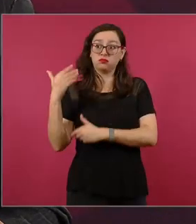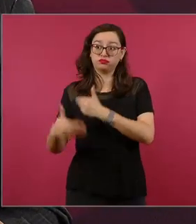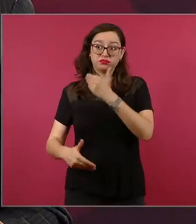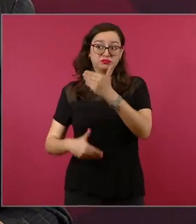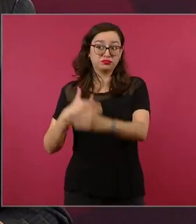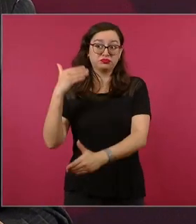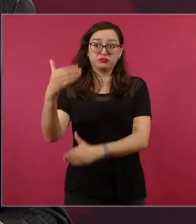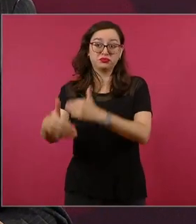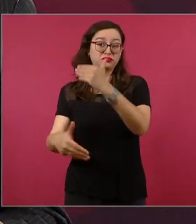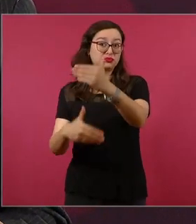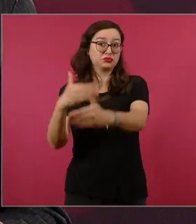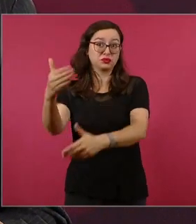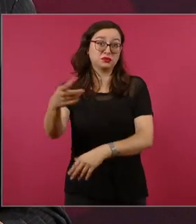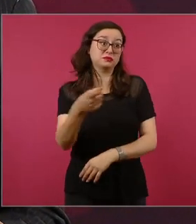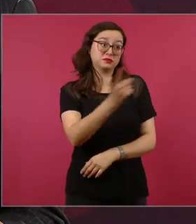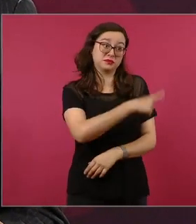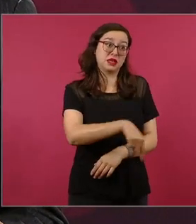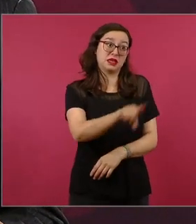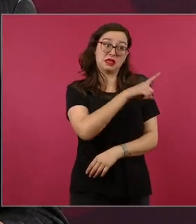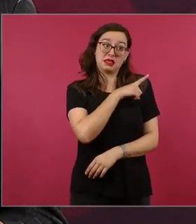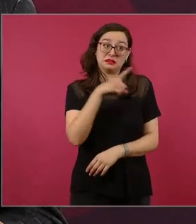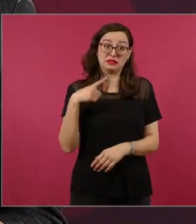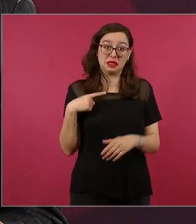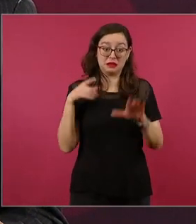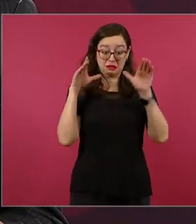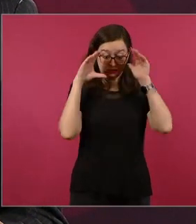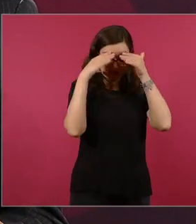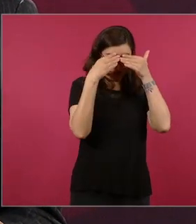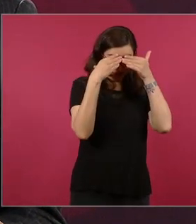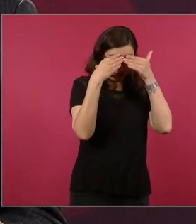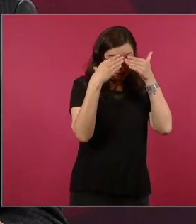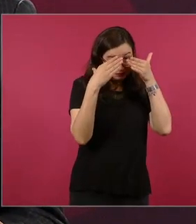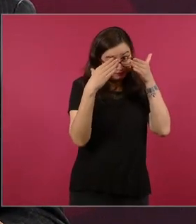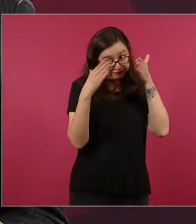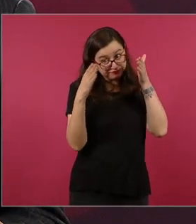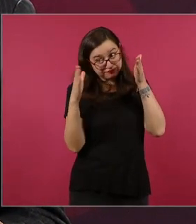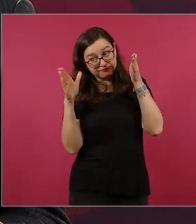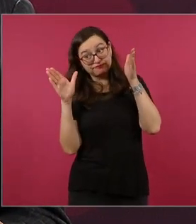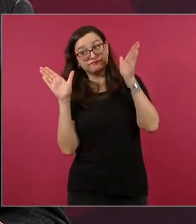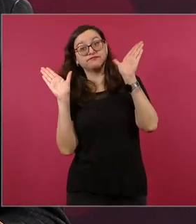adaptando a la nueva realidad, a las nuevas circunstancias,